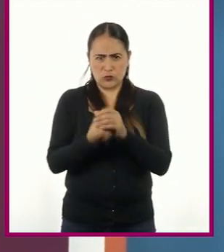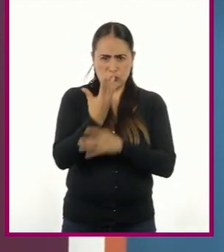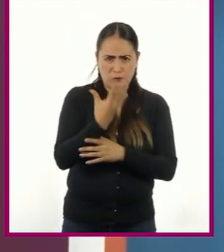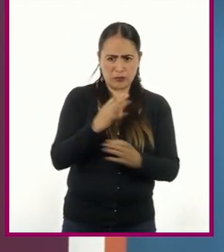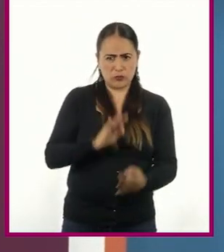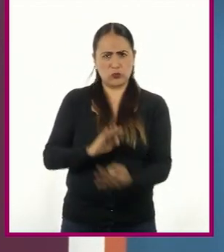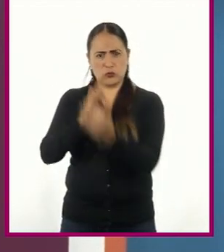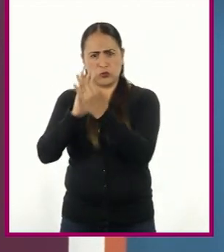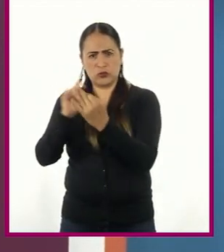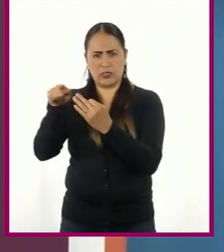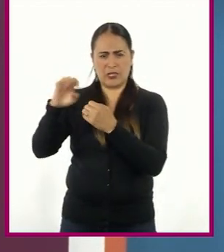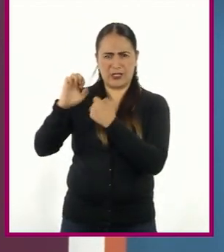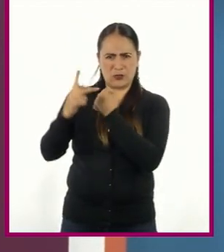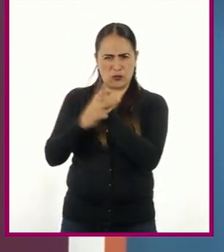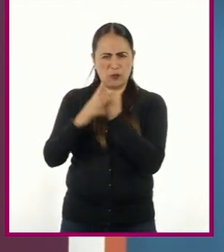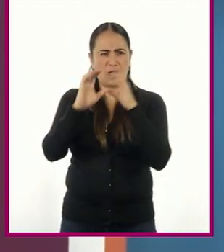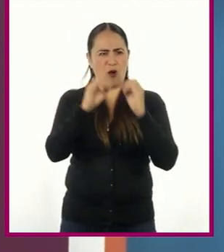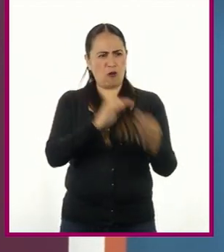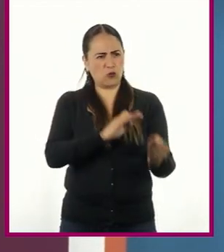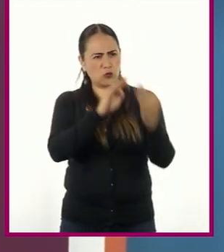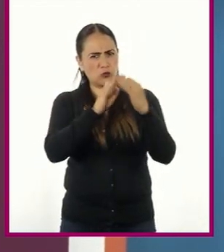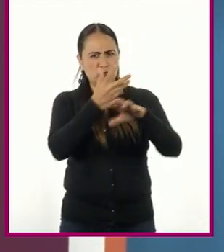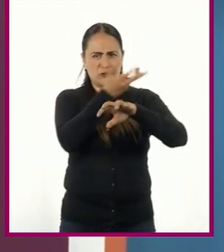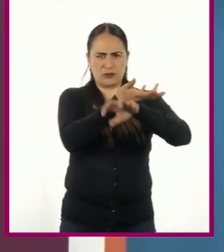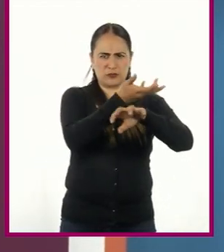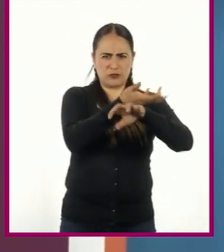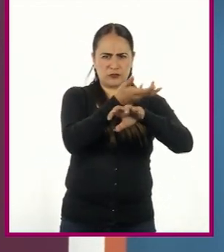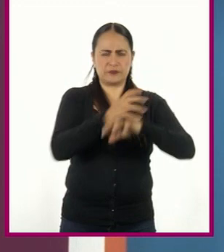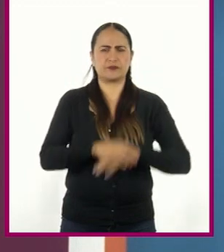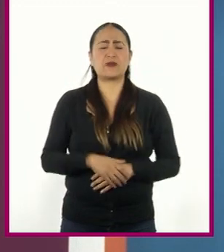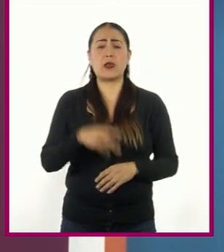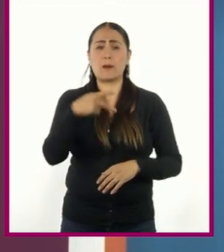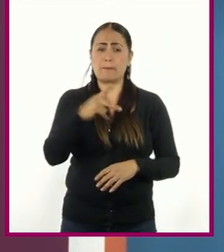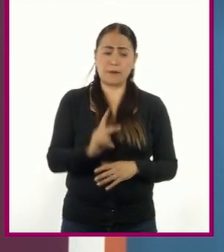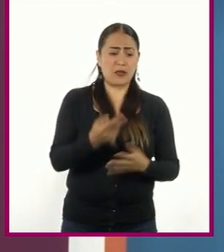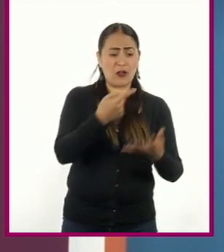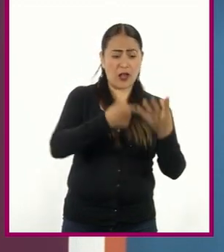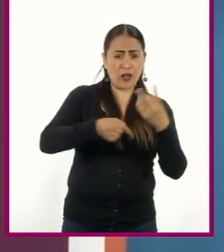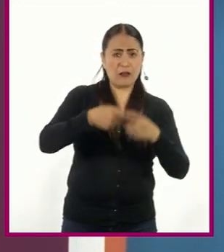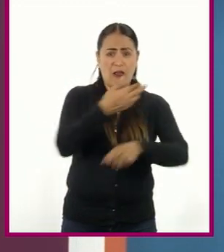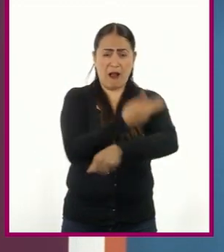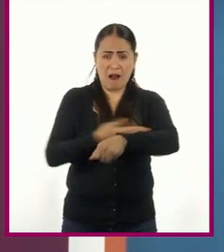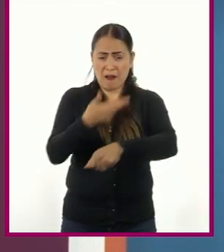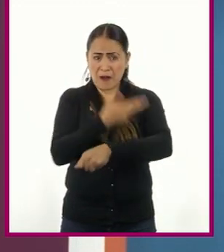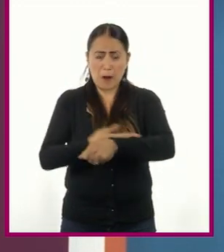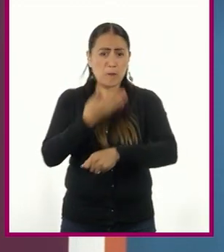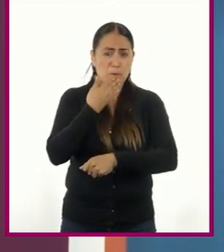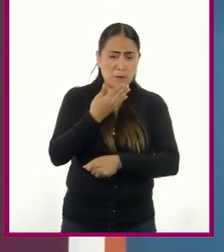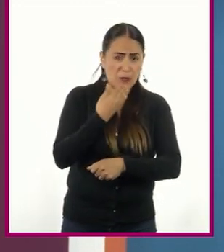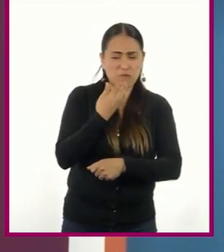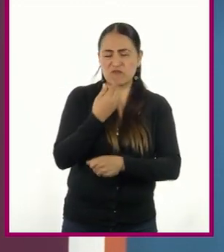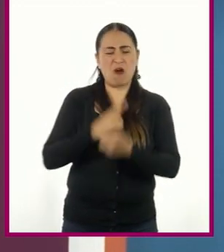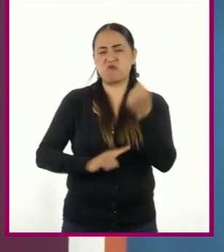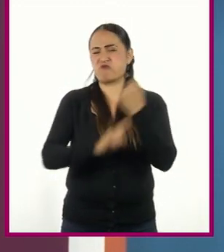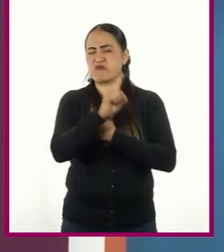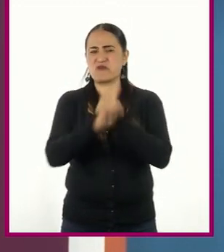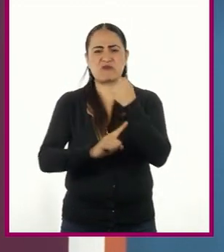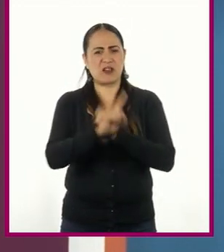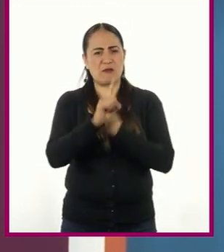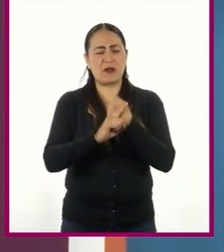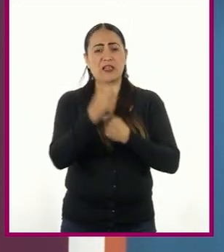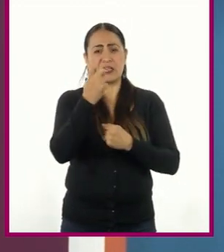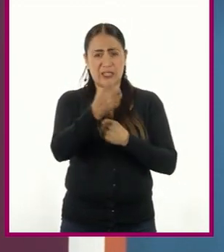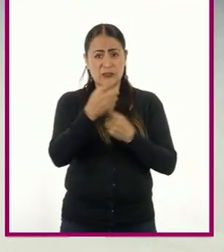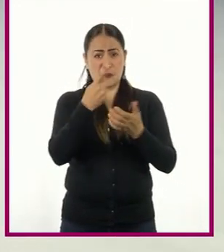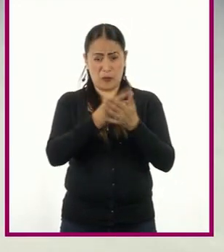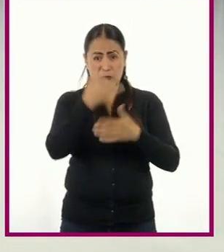imperio europeo y norteamericano. Al final, la falta de consenso y problemas internos y externos convirtieron este proyecto en un